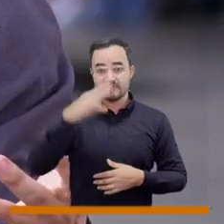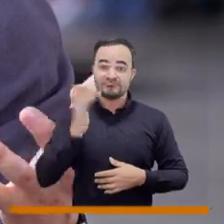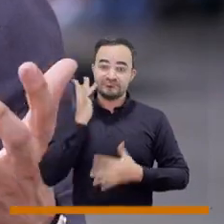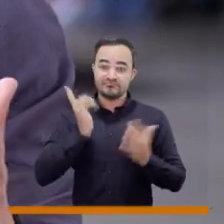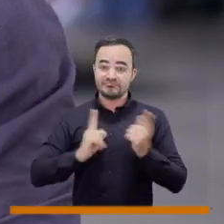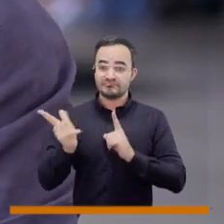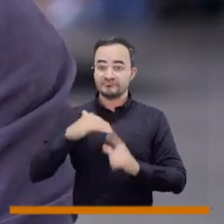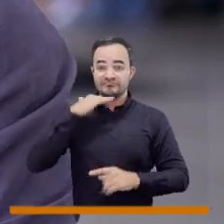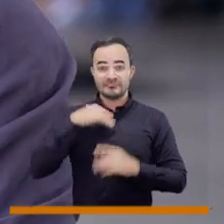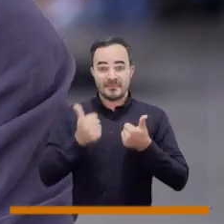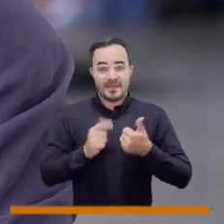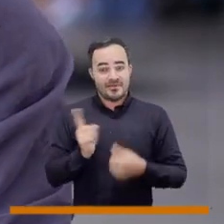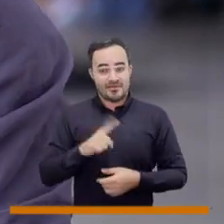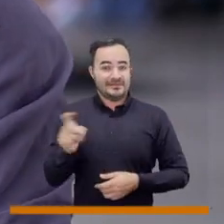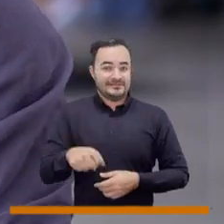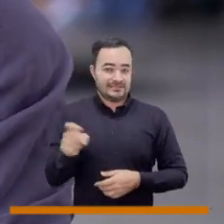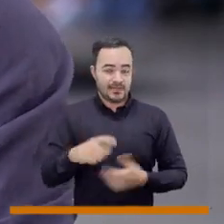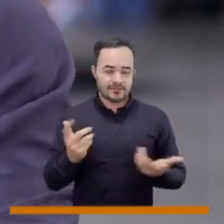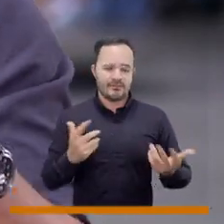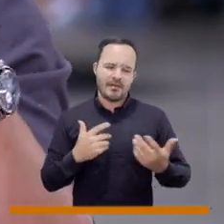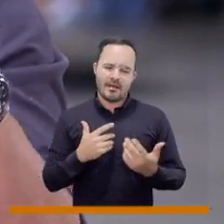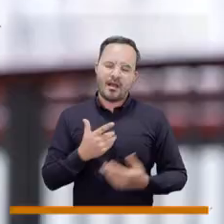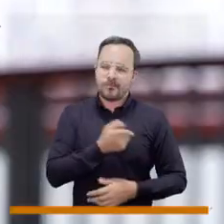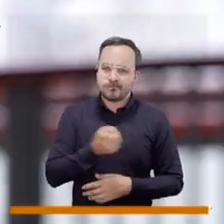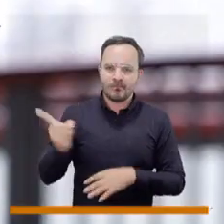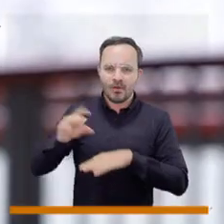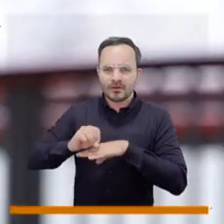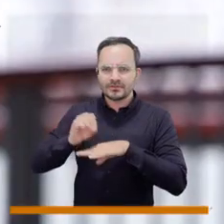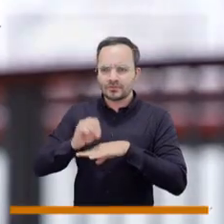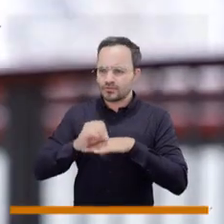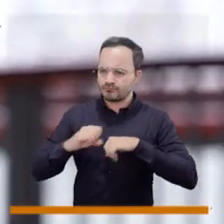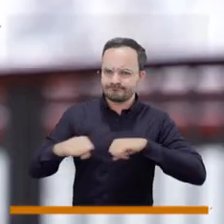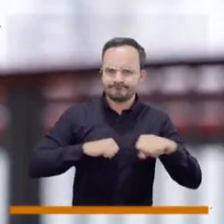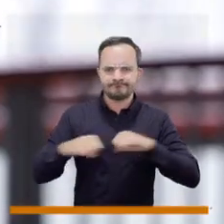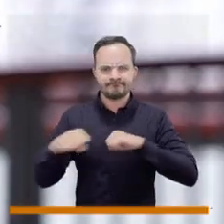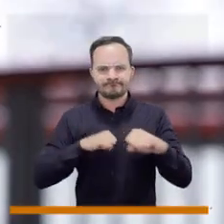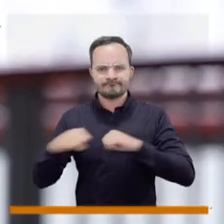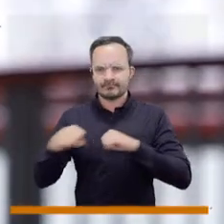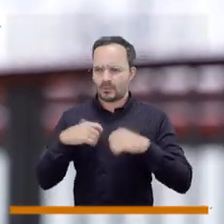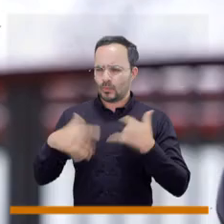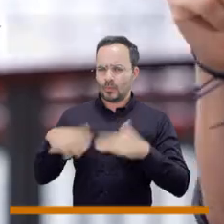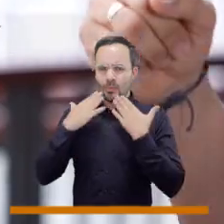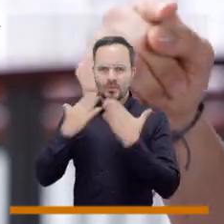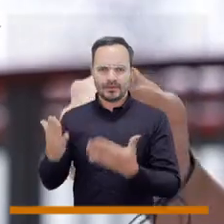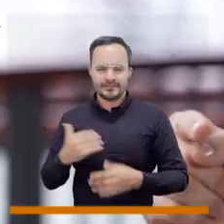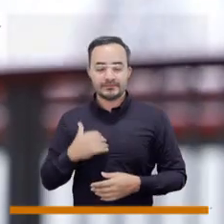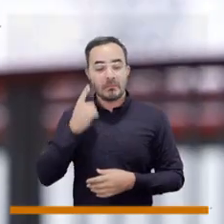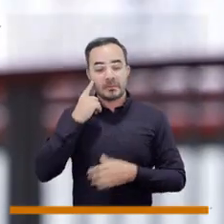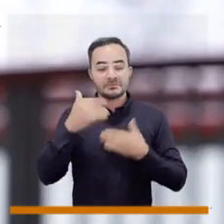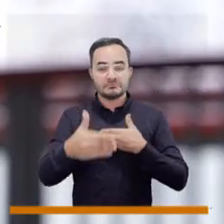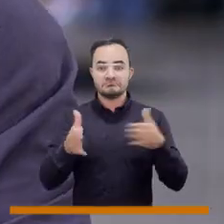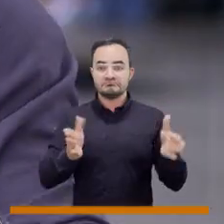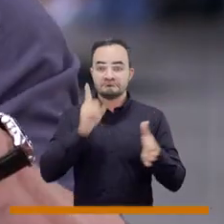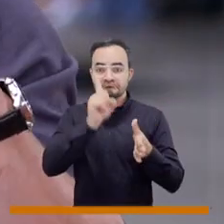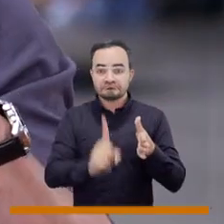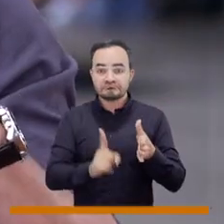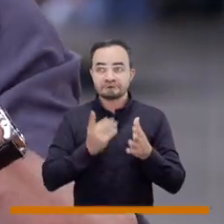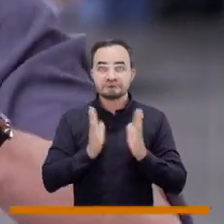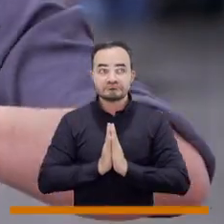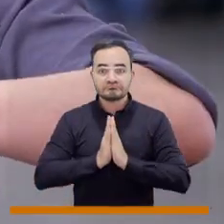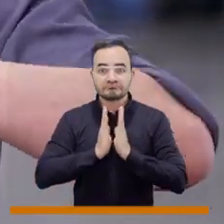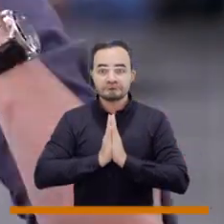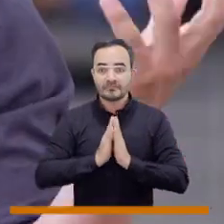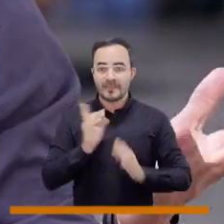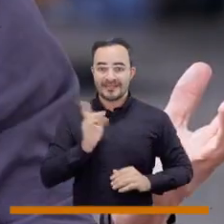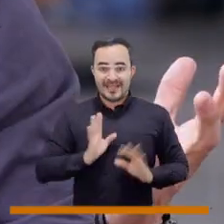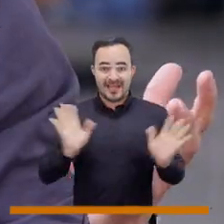Y qué bueno que hoy podamos darle relevancia a esas organizaciones que no solamente están en cuatro paredes, son organizaciones